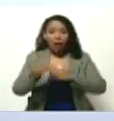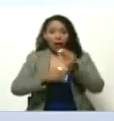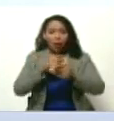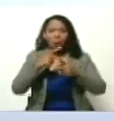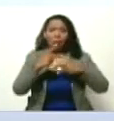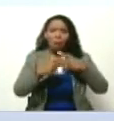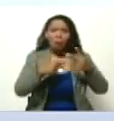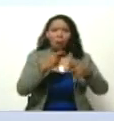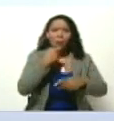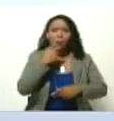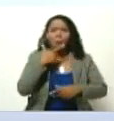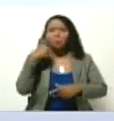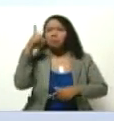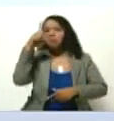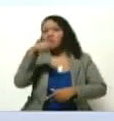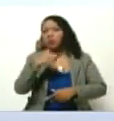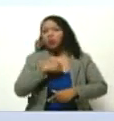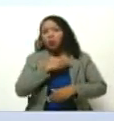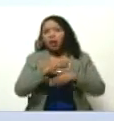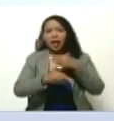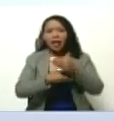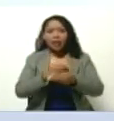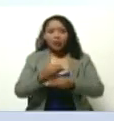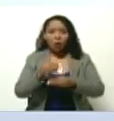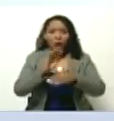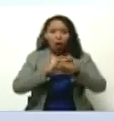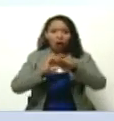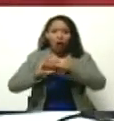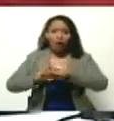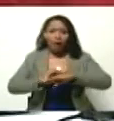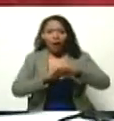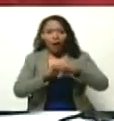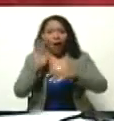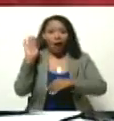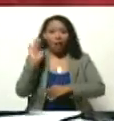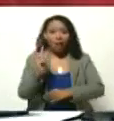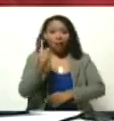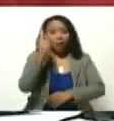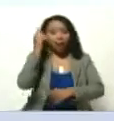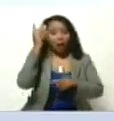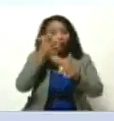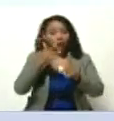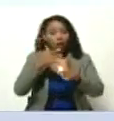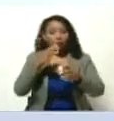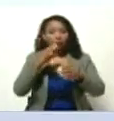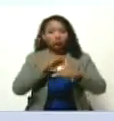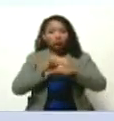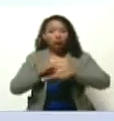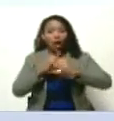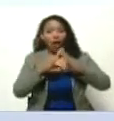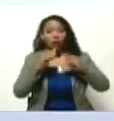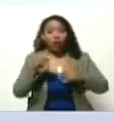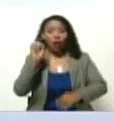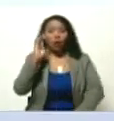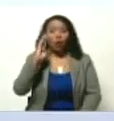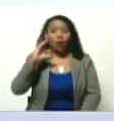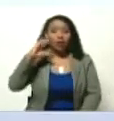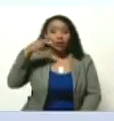proceso hermoso también. Hemos hecho la convocatoria, y ahí viene la primera instrucción, convocatoria a toda la UVC.